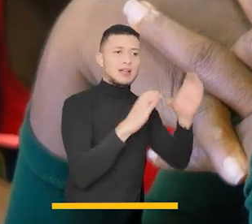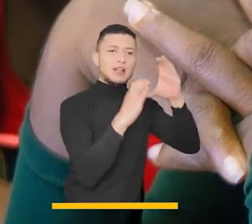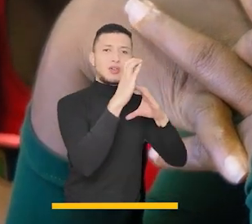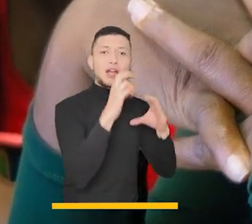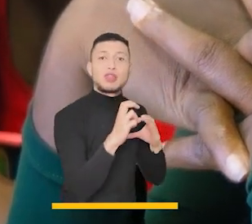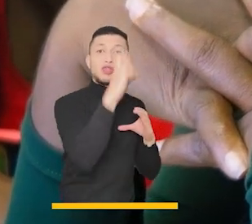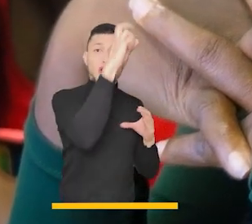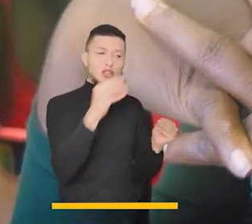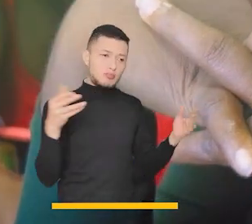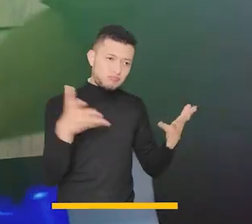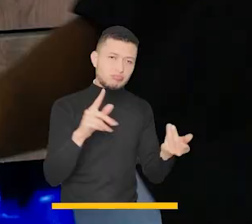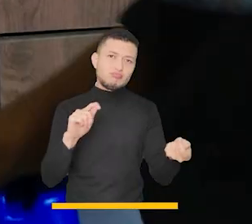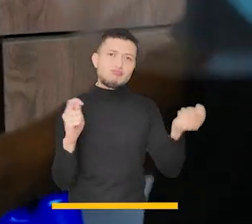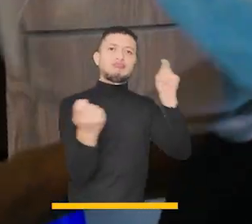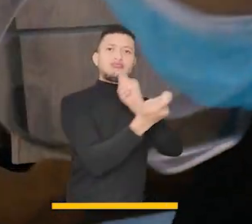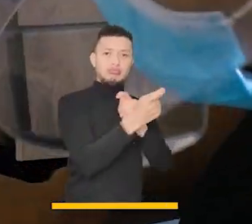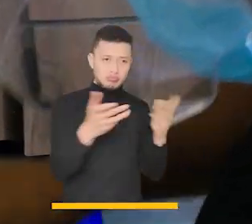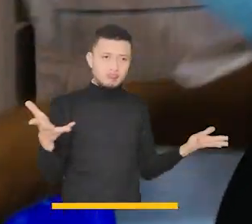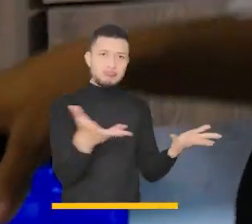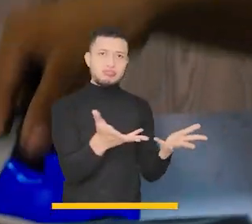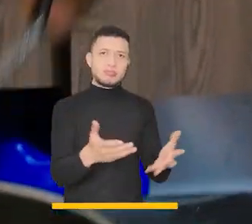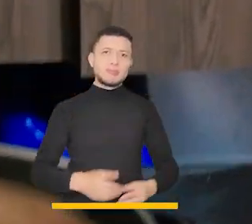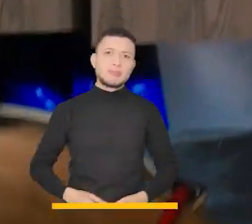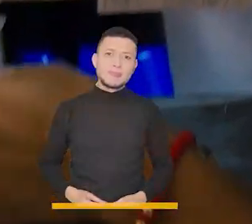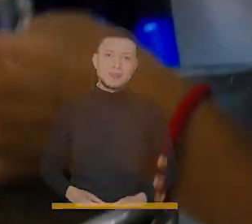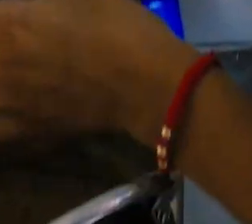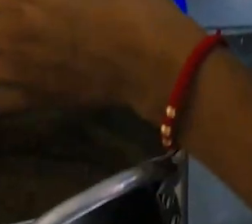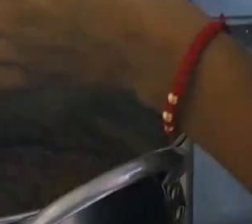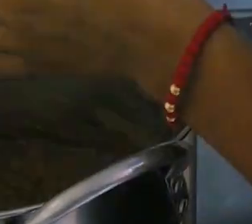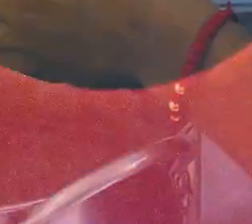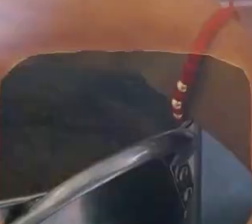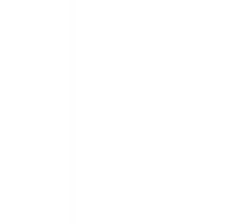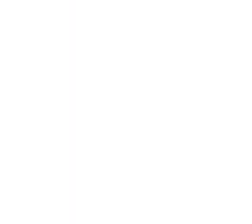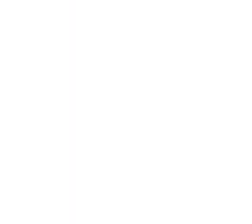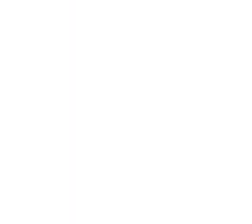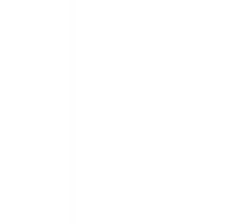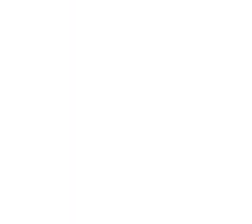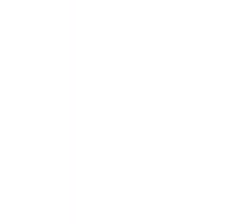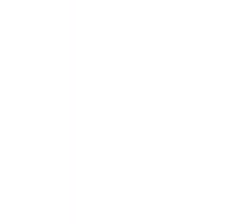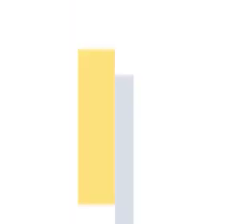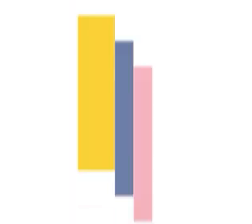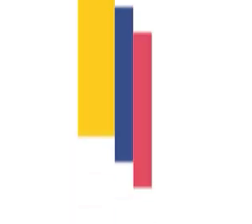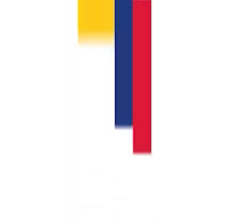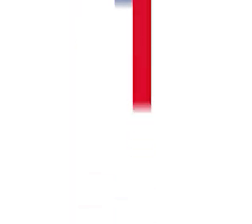más de 1,000 jóvenes del norte del Cauca y aporte a la transformación de esta región.